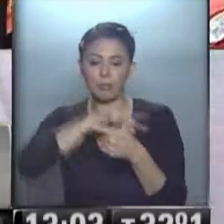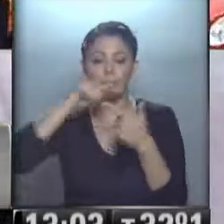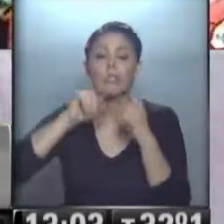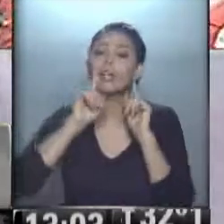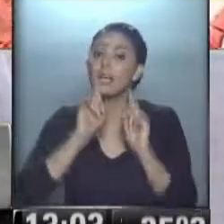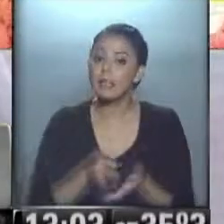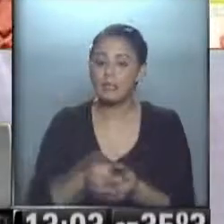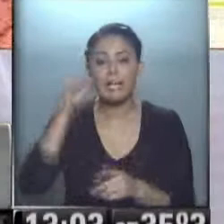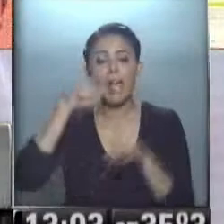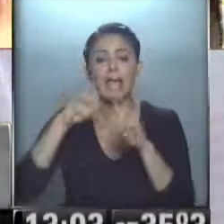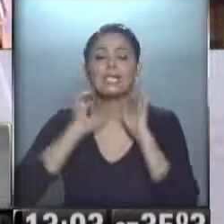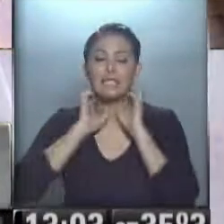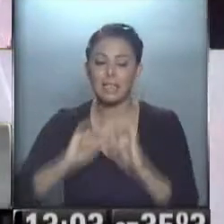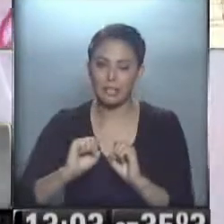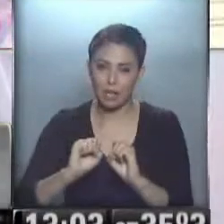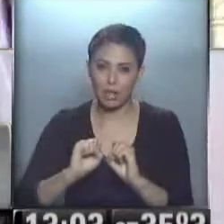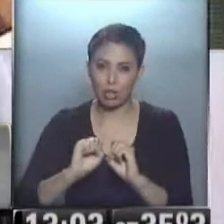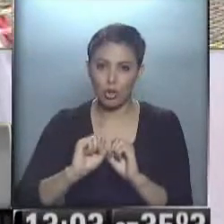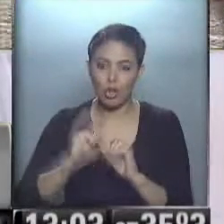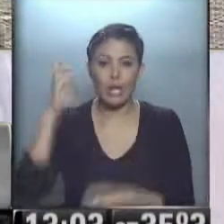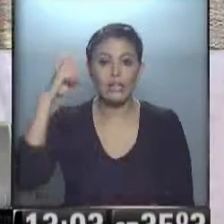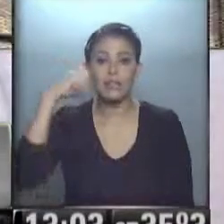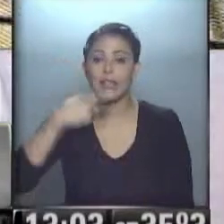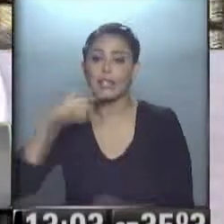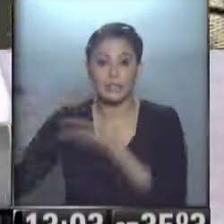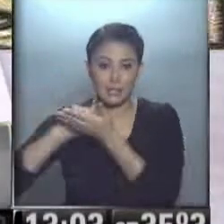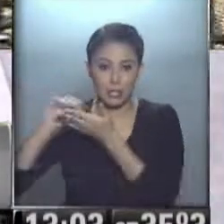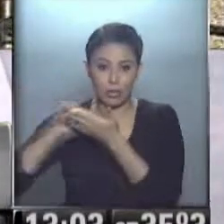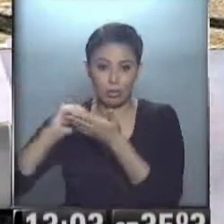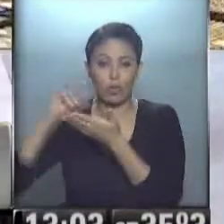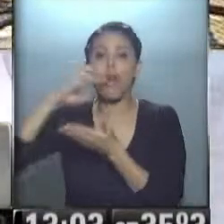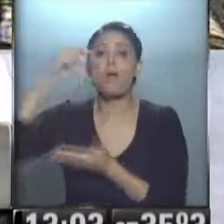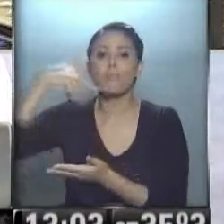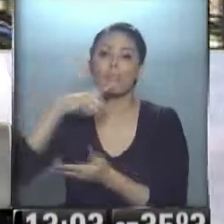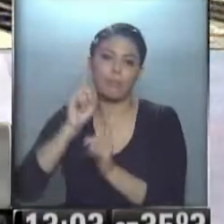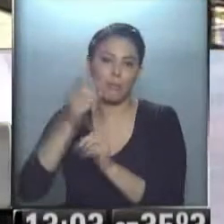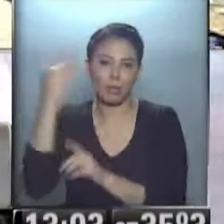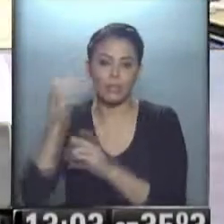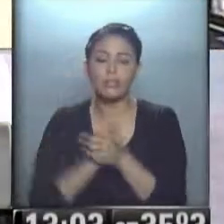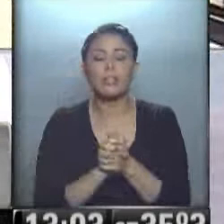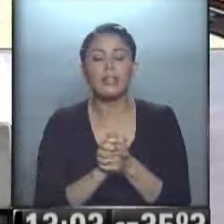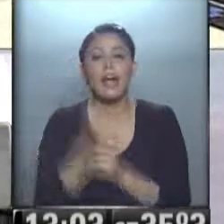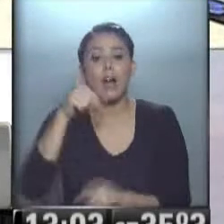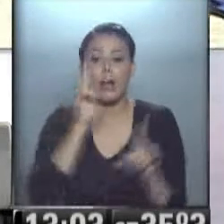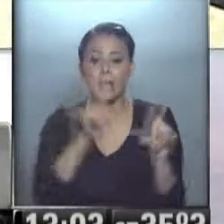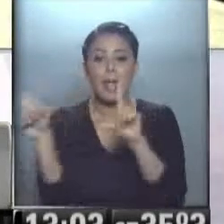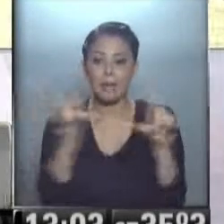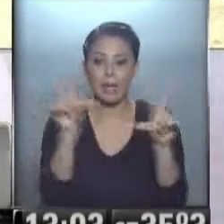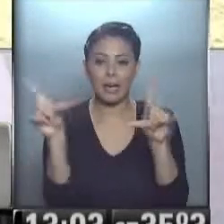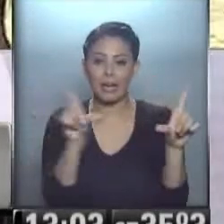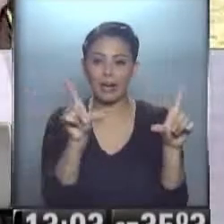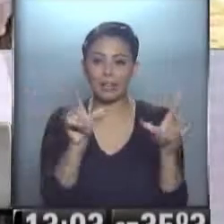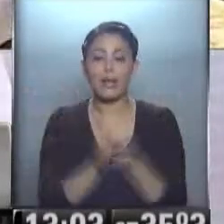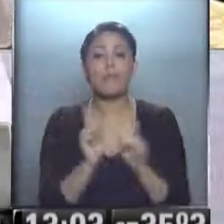también, el ex secretario de la Cámara Alta, Mario Pontacuarto. Pero vemos las imágenes de